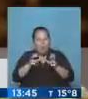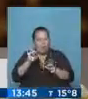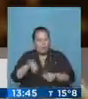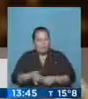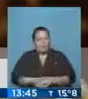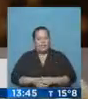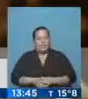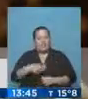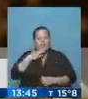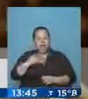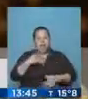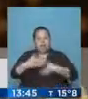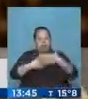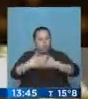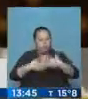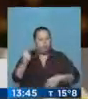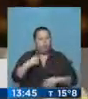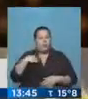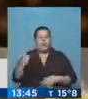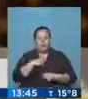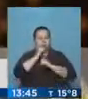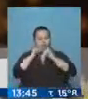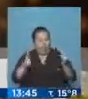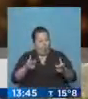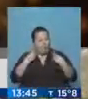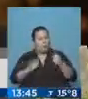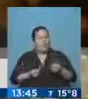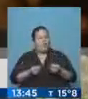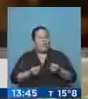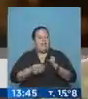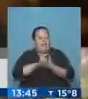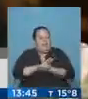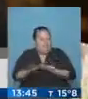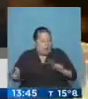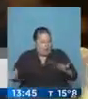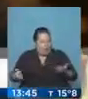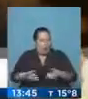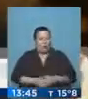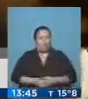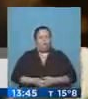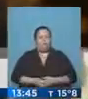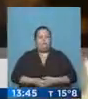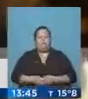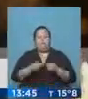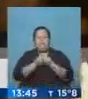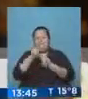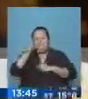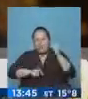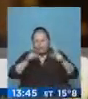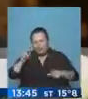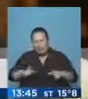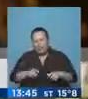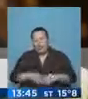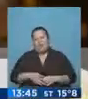la verdad que tenía un crecimiento enorme y para nuestra sorpresa porque es el más nuevo y está lleno de gente que